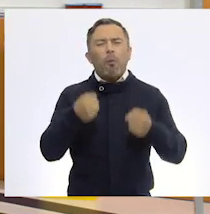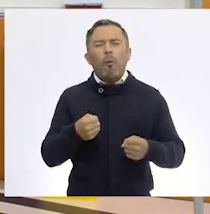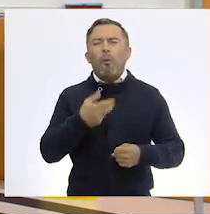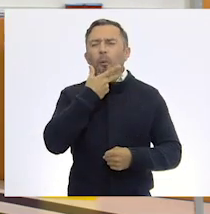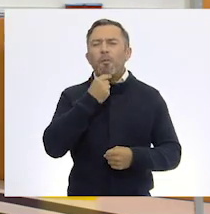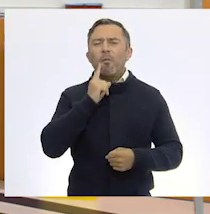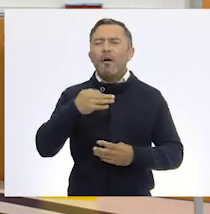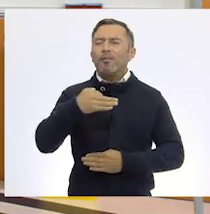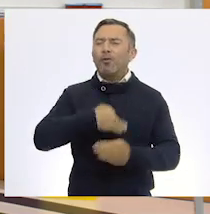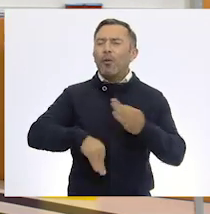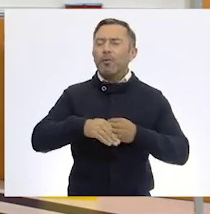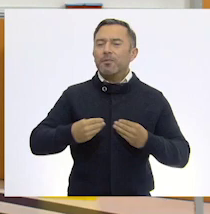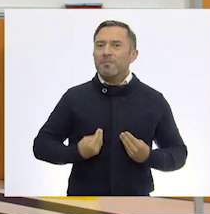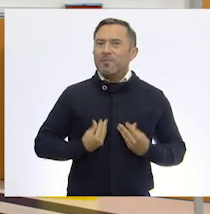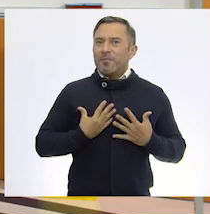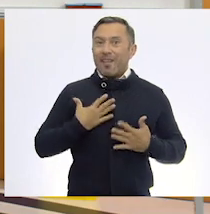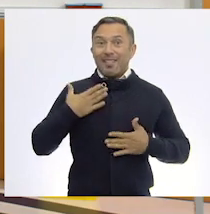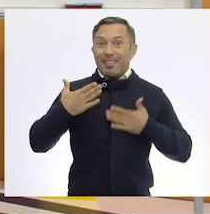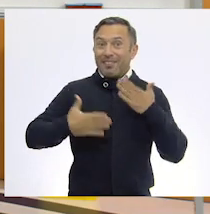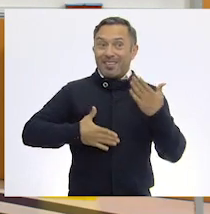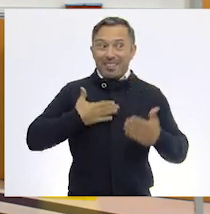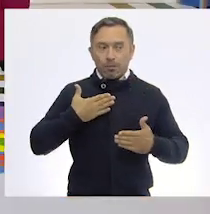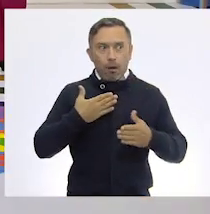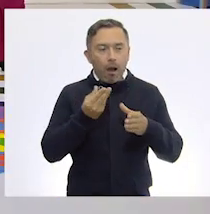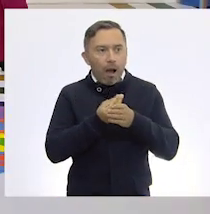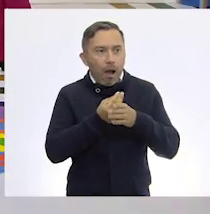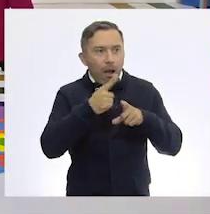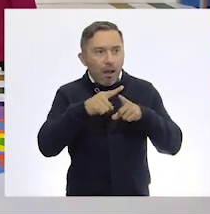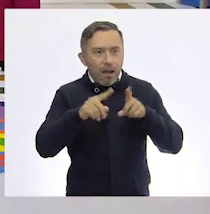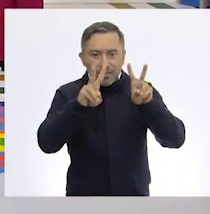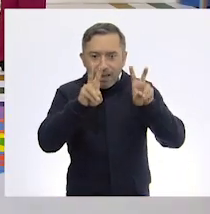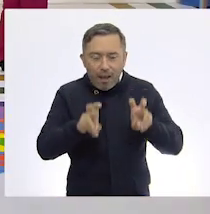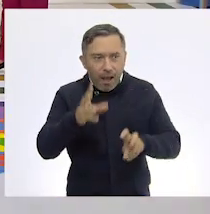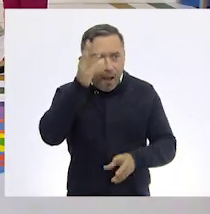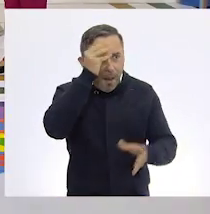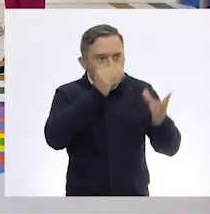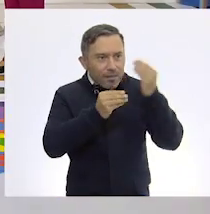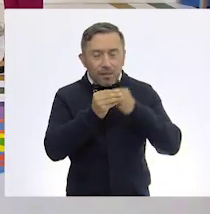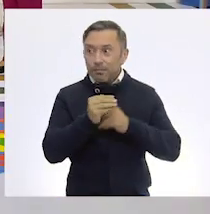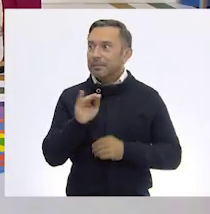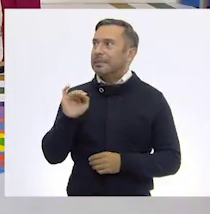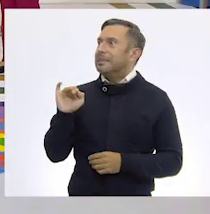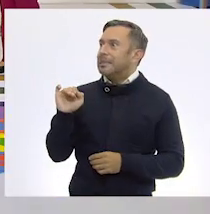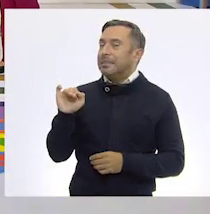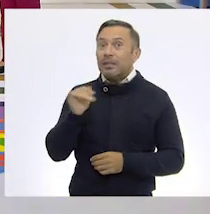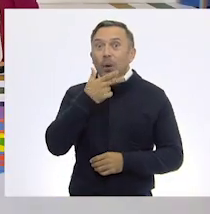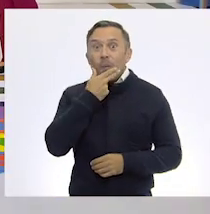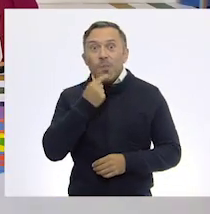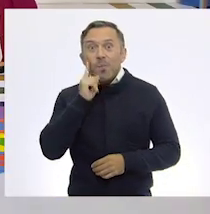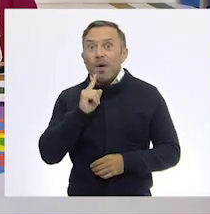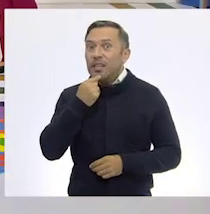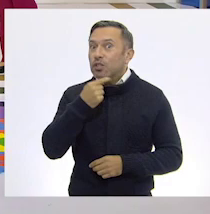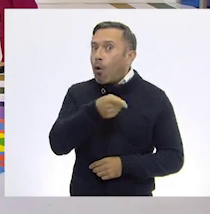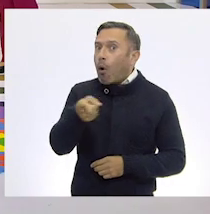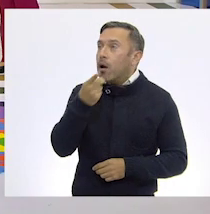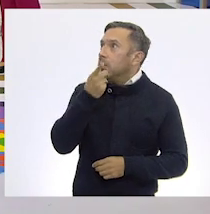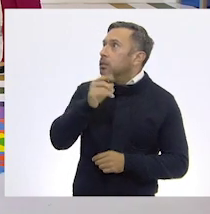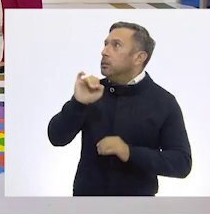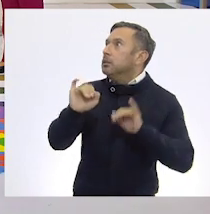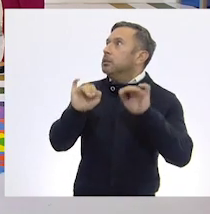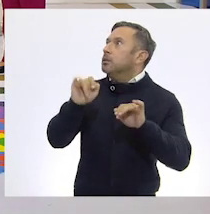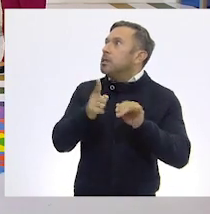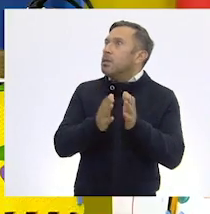esta clase y vamos a aprender mucho. ¡Sí! ¡Sí! Los niños y niñas también dicen que sí, están emocionados.